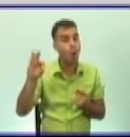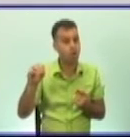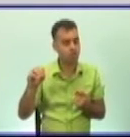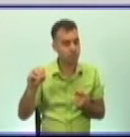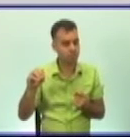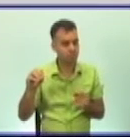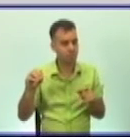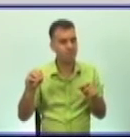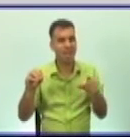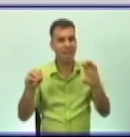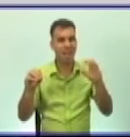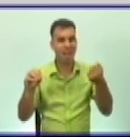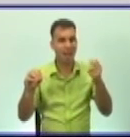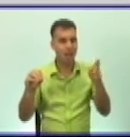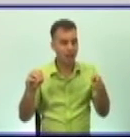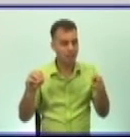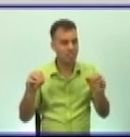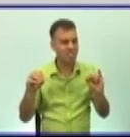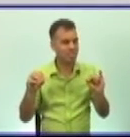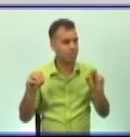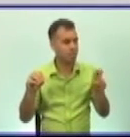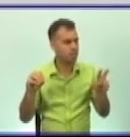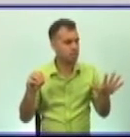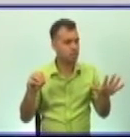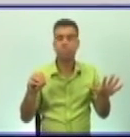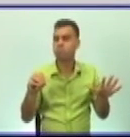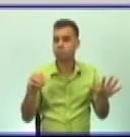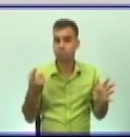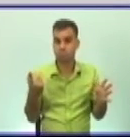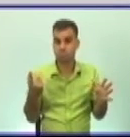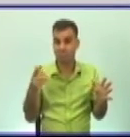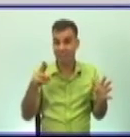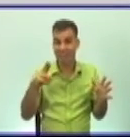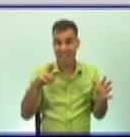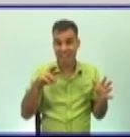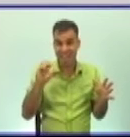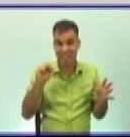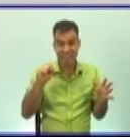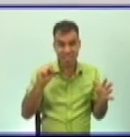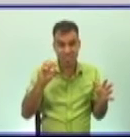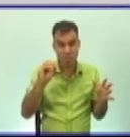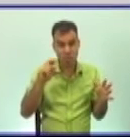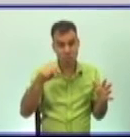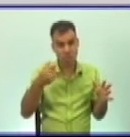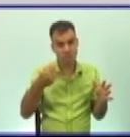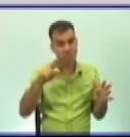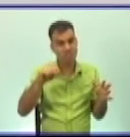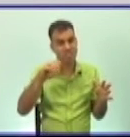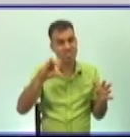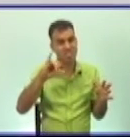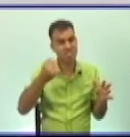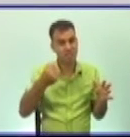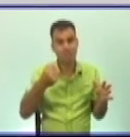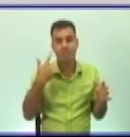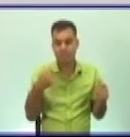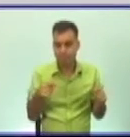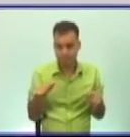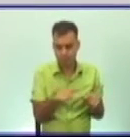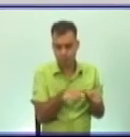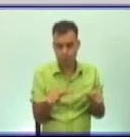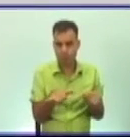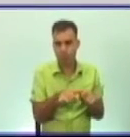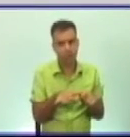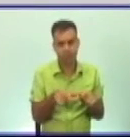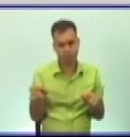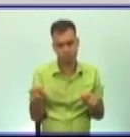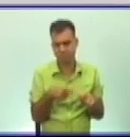625. Y para que ocurra la resonancia, ¿cómo tienen que ser las reactancias? Iguales. Es decir, sirva este